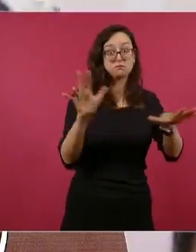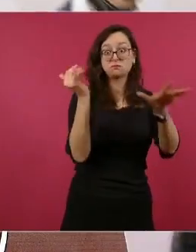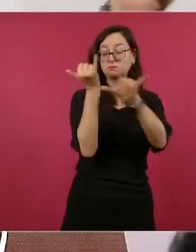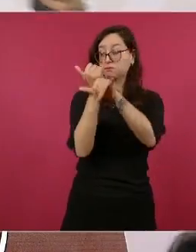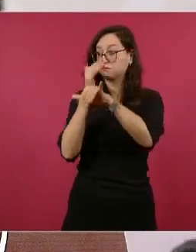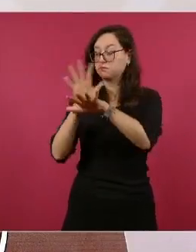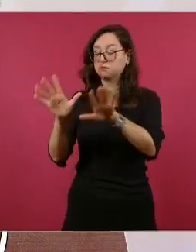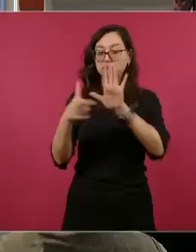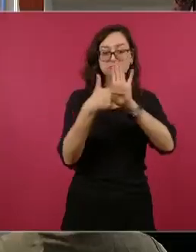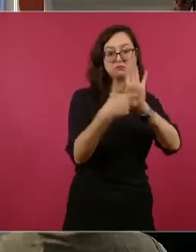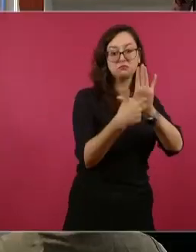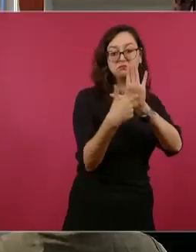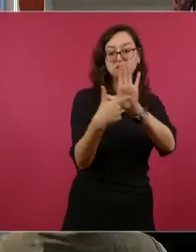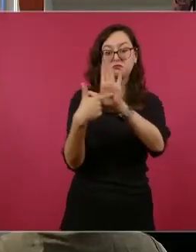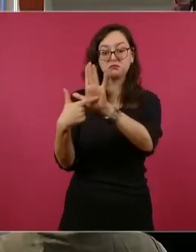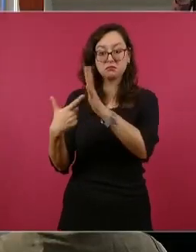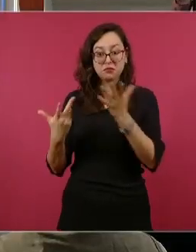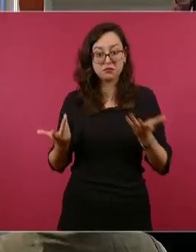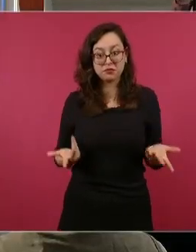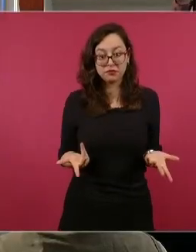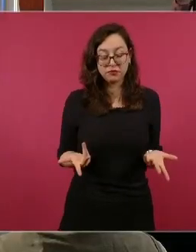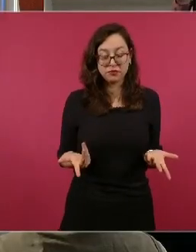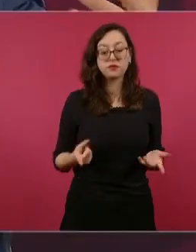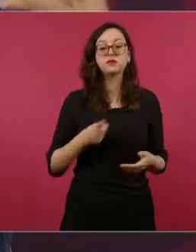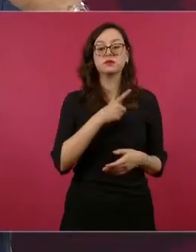ya están actuando